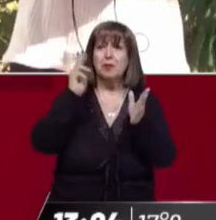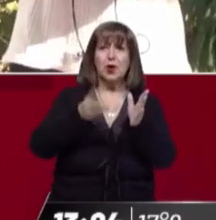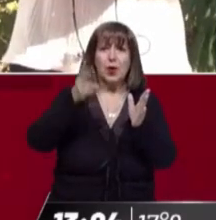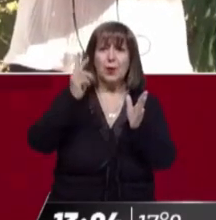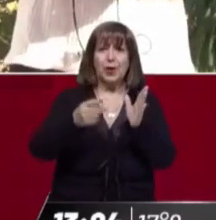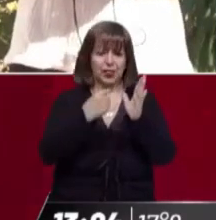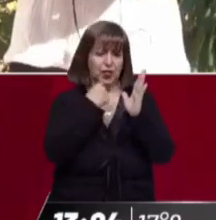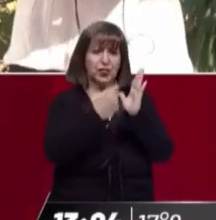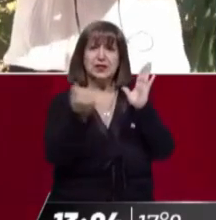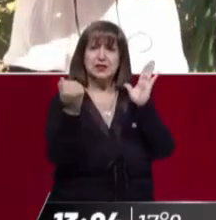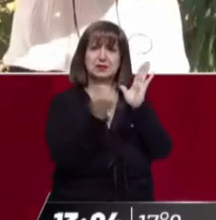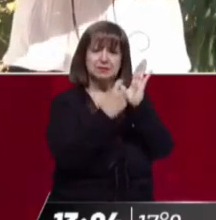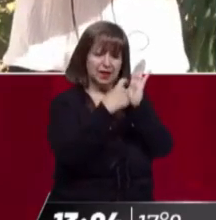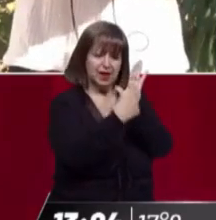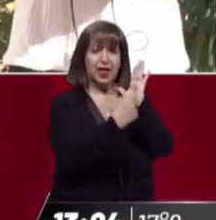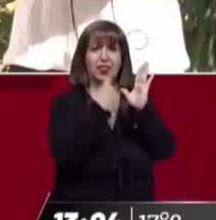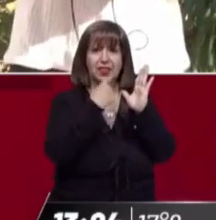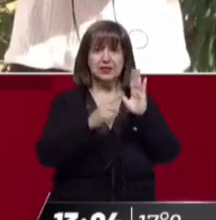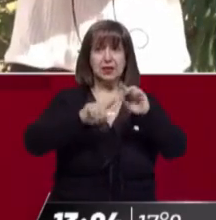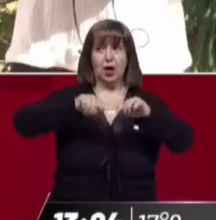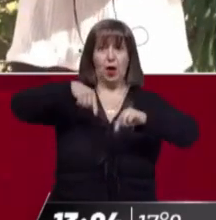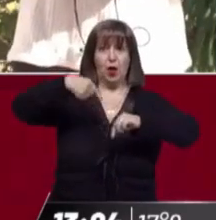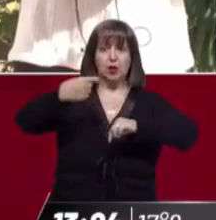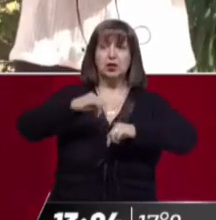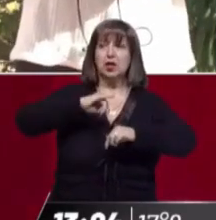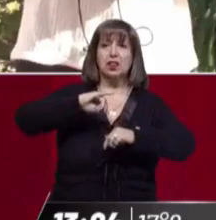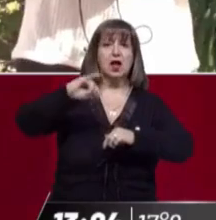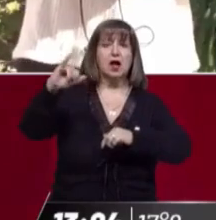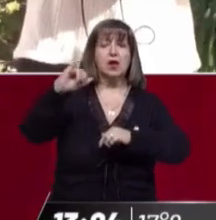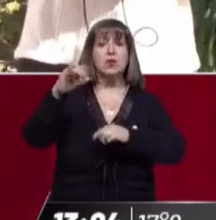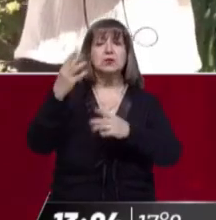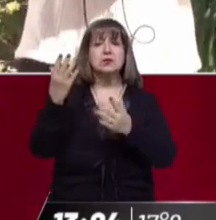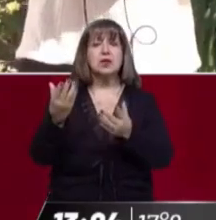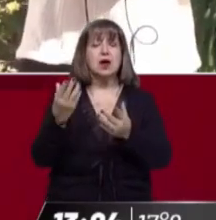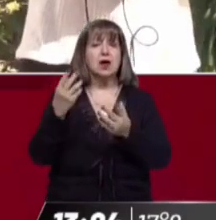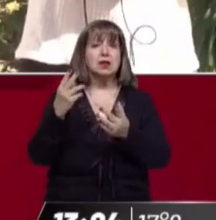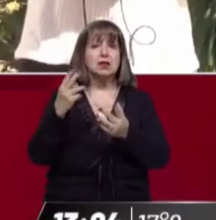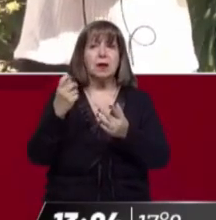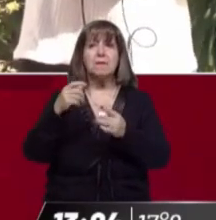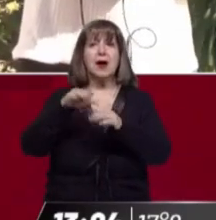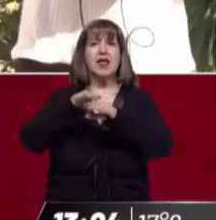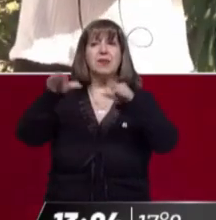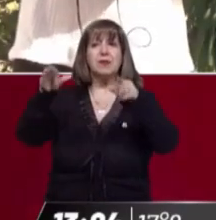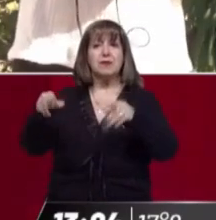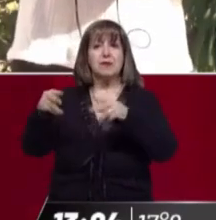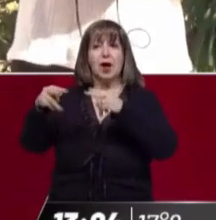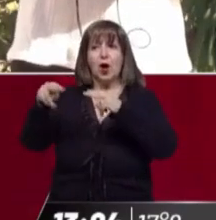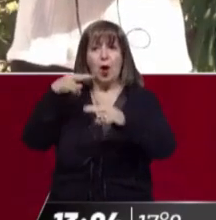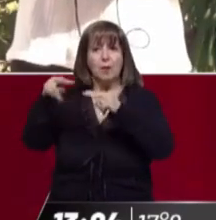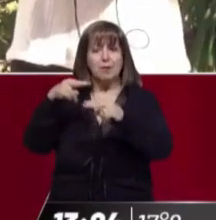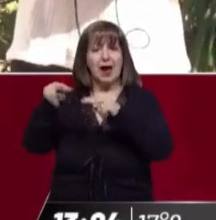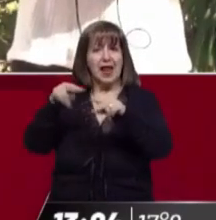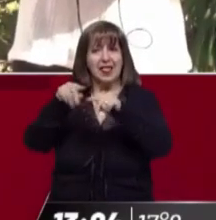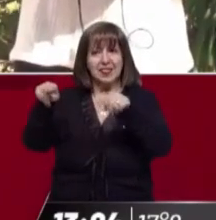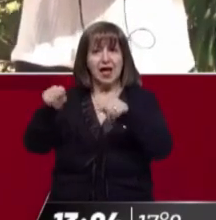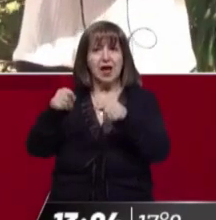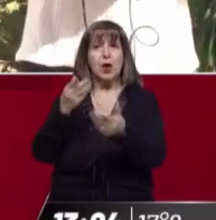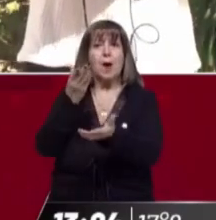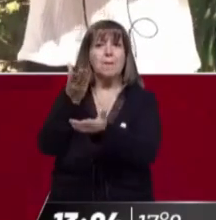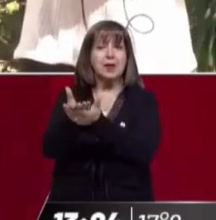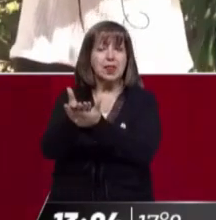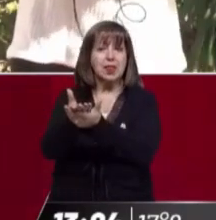está prohibida otra denuncia la que supuestamente tenía que ver con un merendero que estaba pidiendo